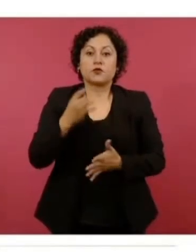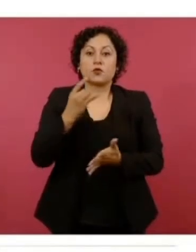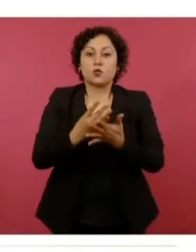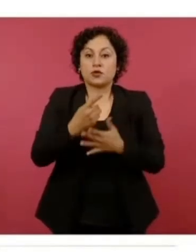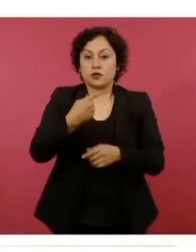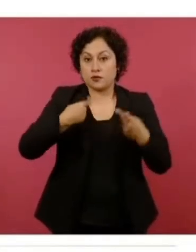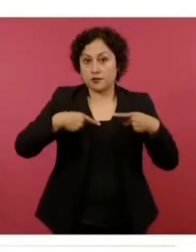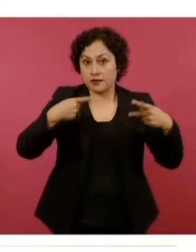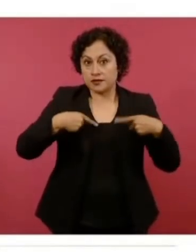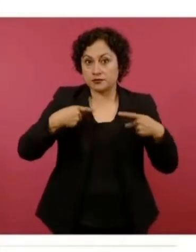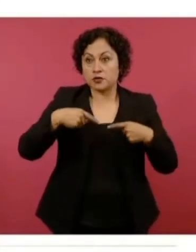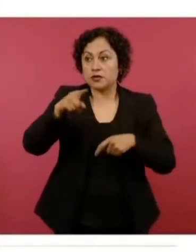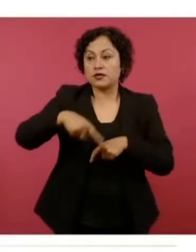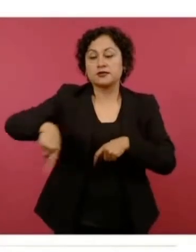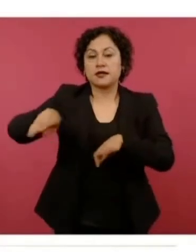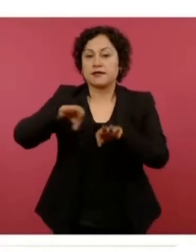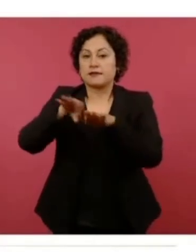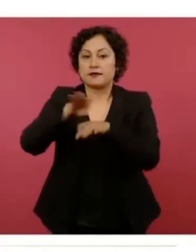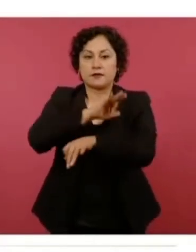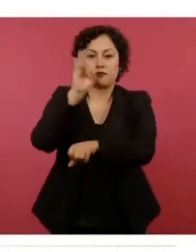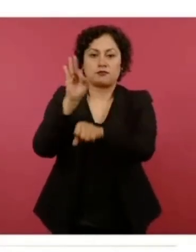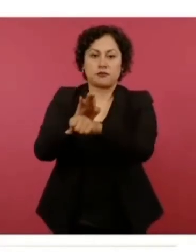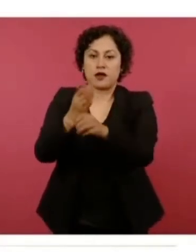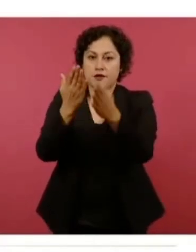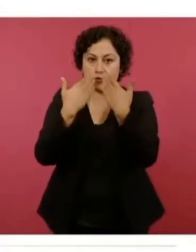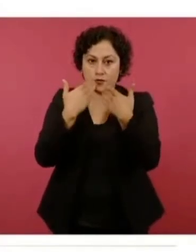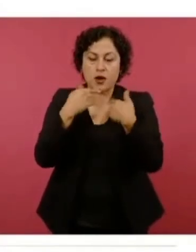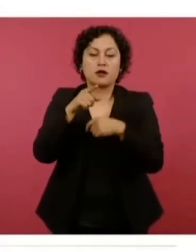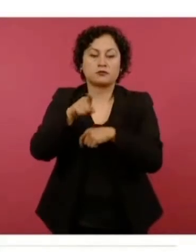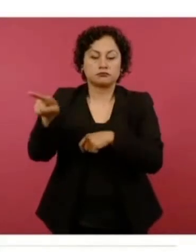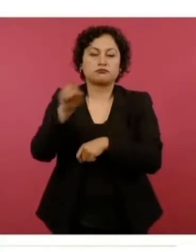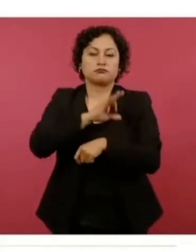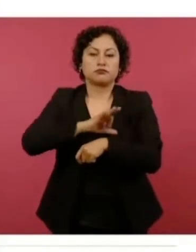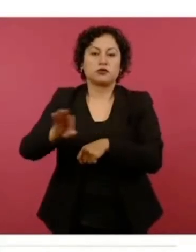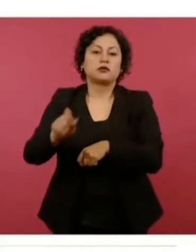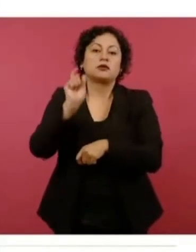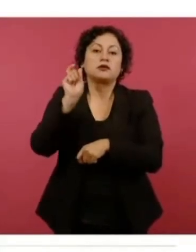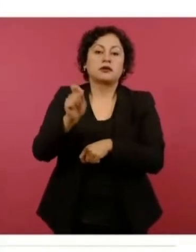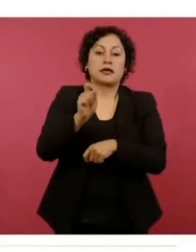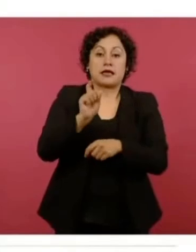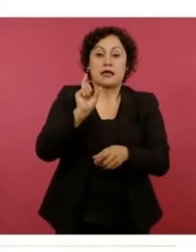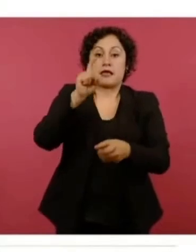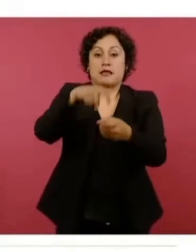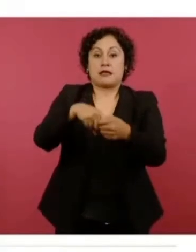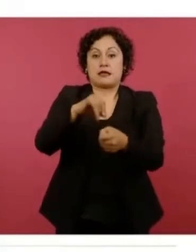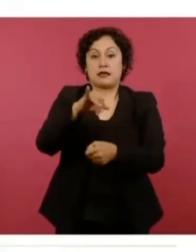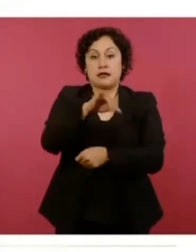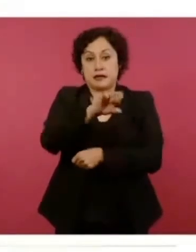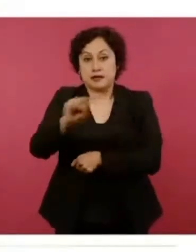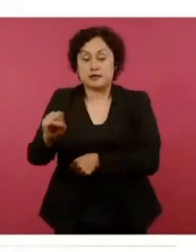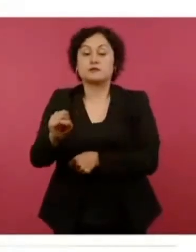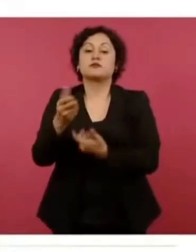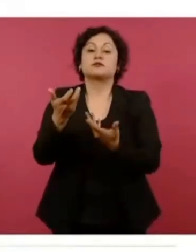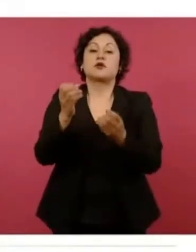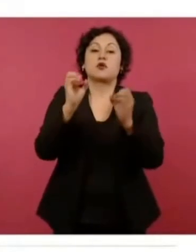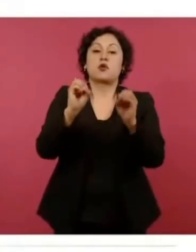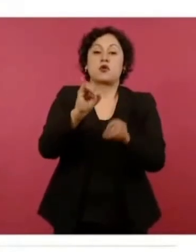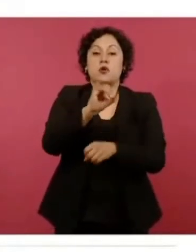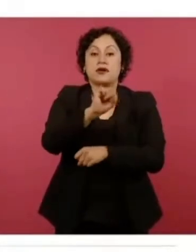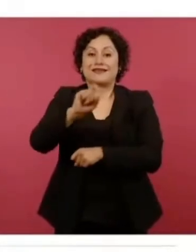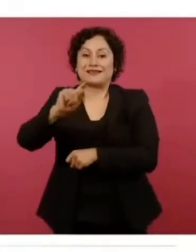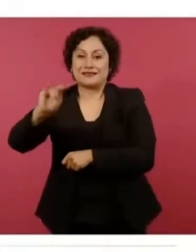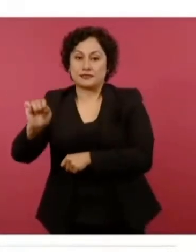esta lista no se encuentran los hospitales puestos en operación por el IMSS o por el ISSSTE para la atención de personas con derecho a bienestar, sino